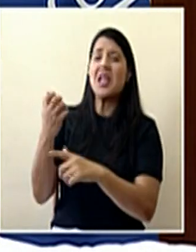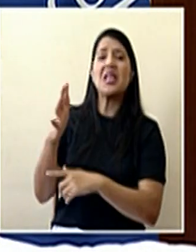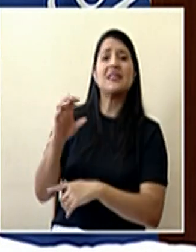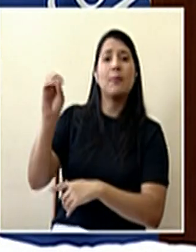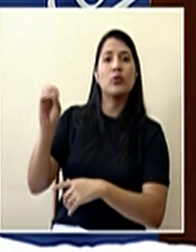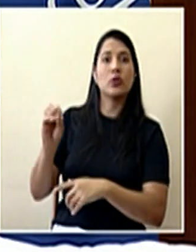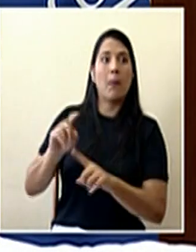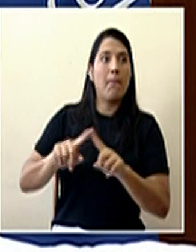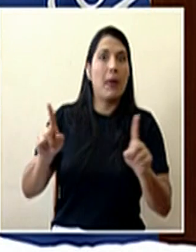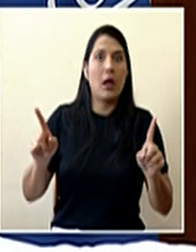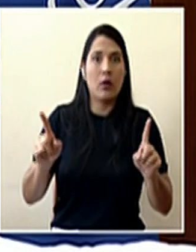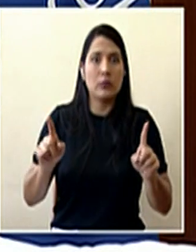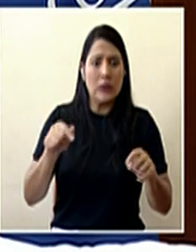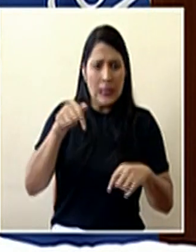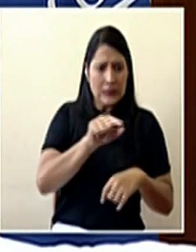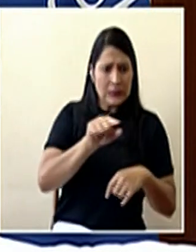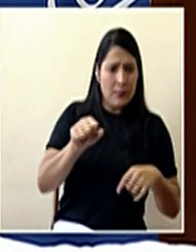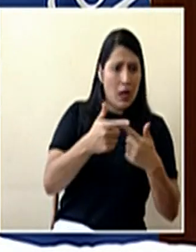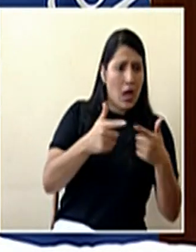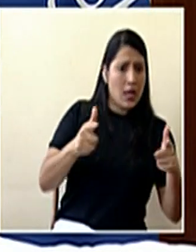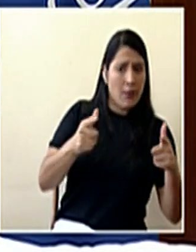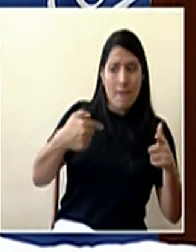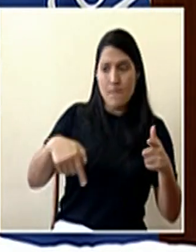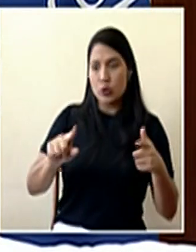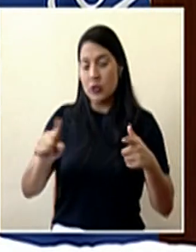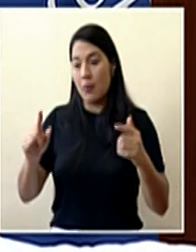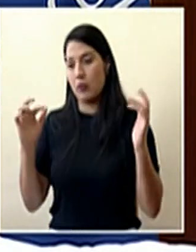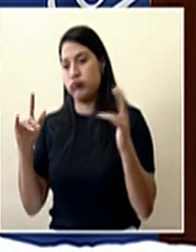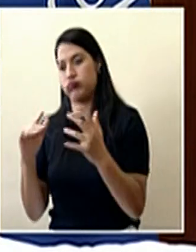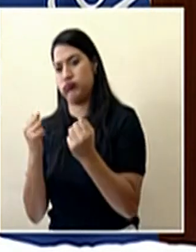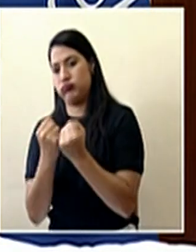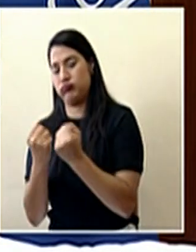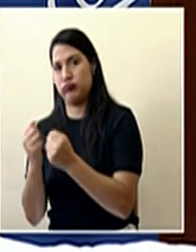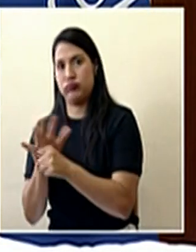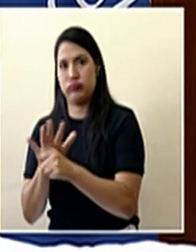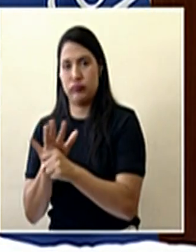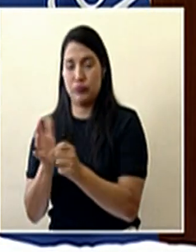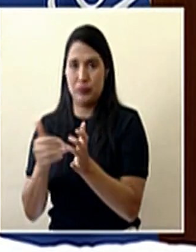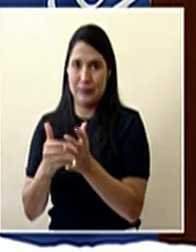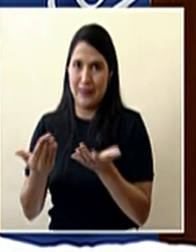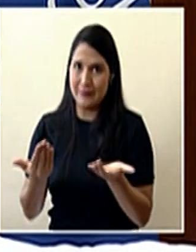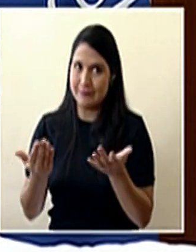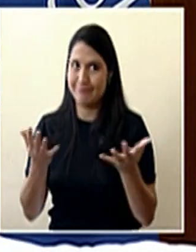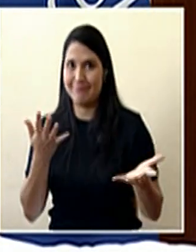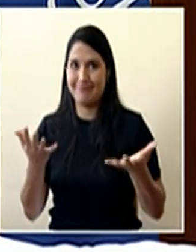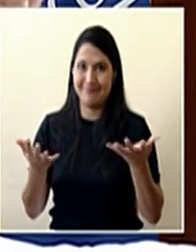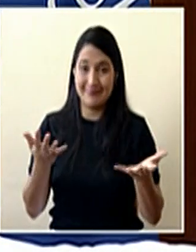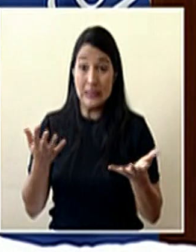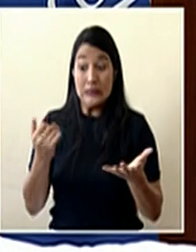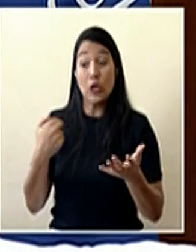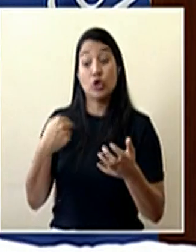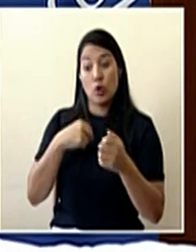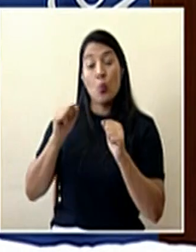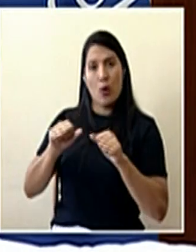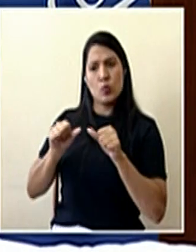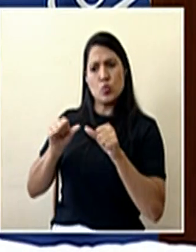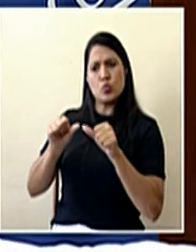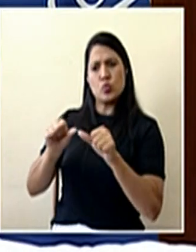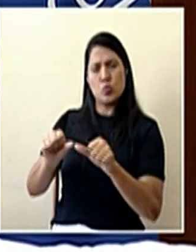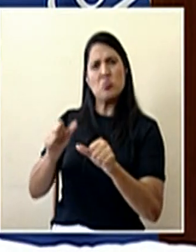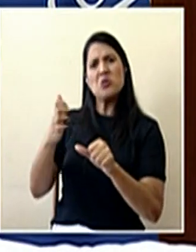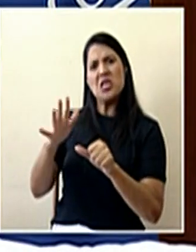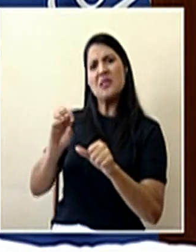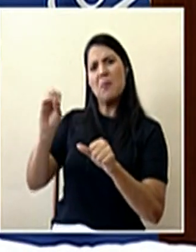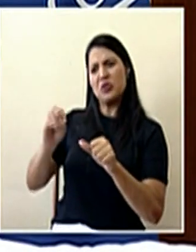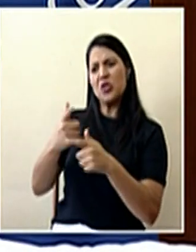saturó en una semana o en 2 semanas. Si podemos administrar justamente ese porcentaje libre de personas en UCI, porque recordemos, ahora el doctor Ruiz lo